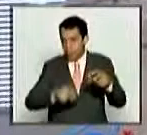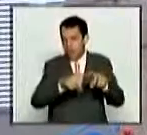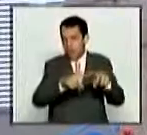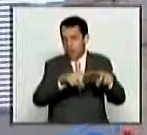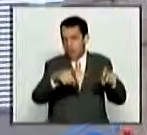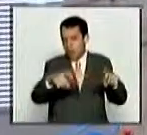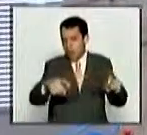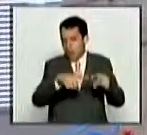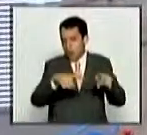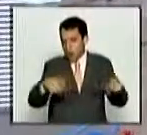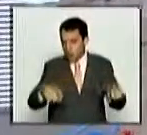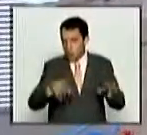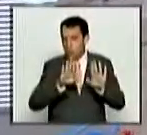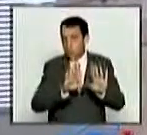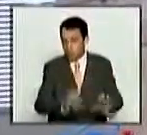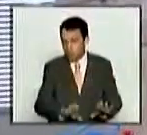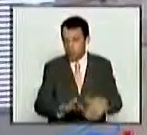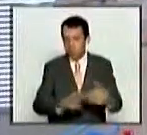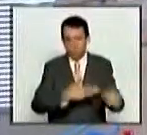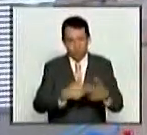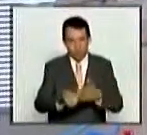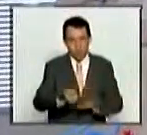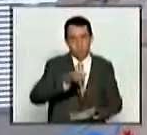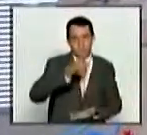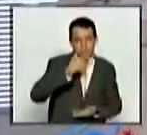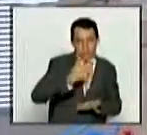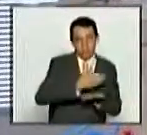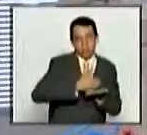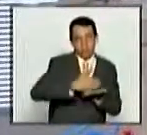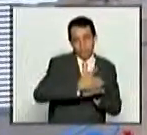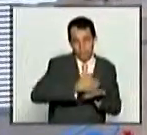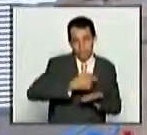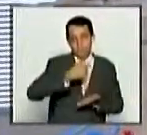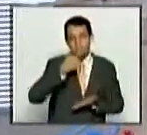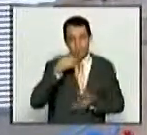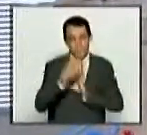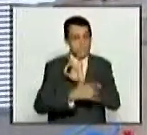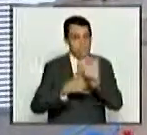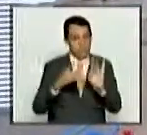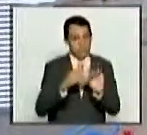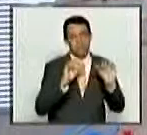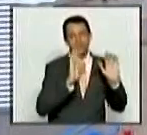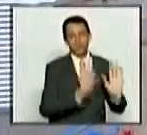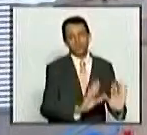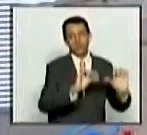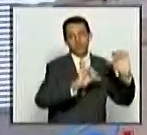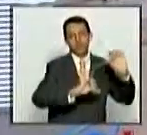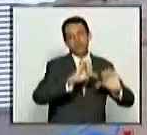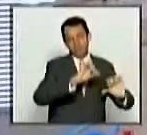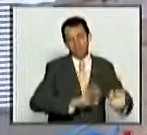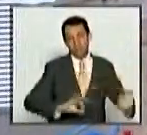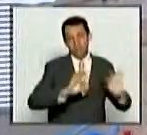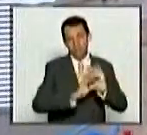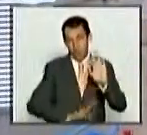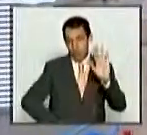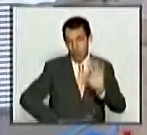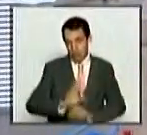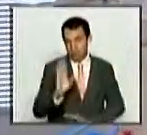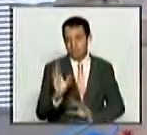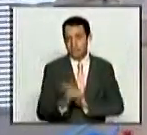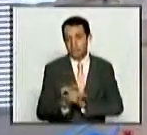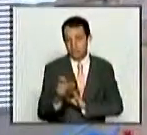fólico, cualquier medicamento muy bien manejado en la medicina interna, en la reumatología, obviamente que lo